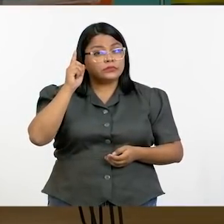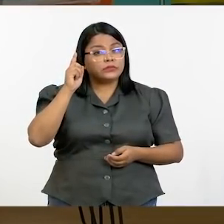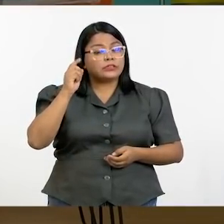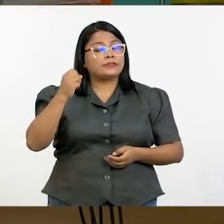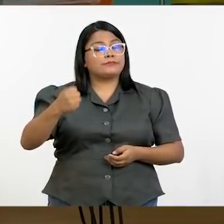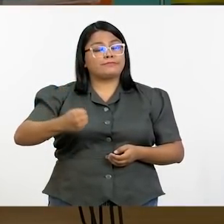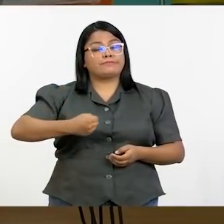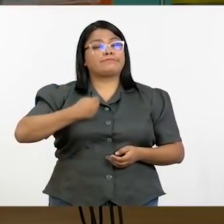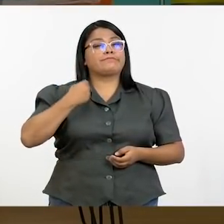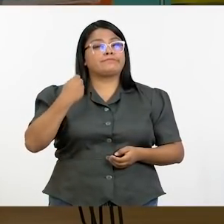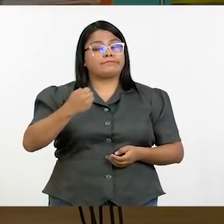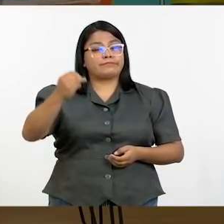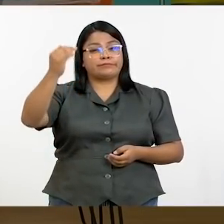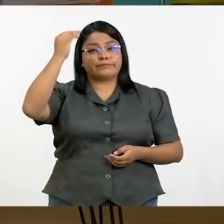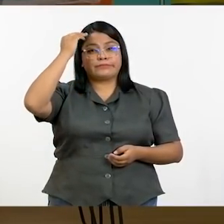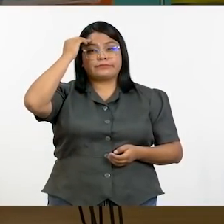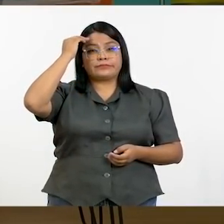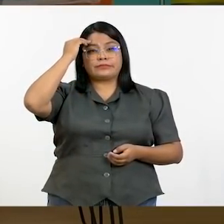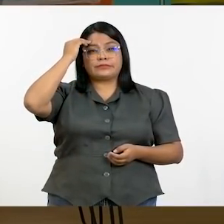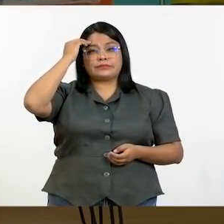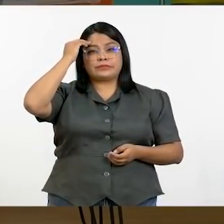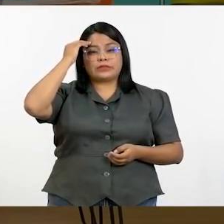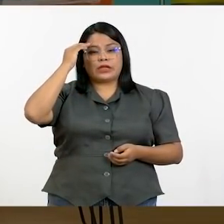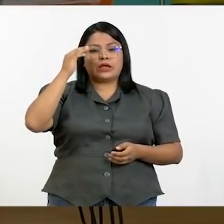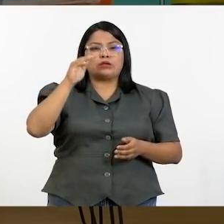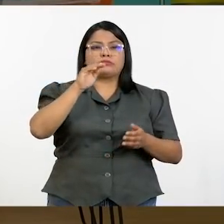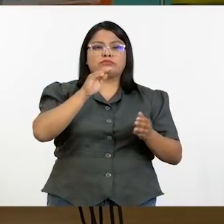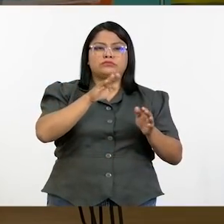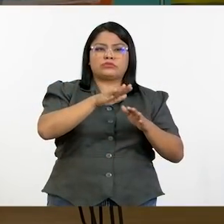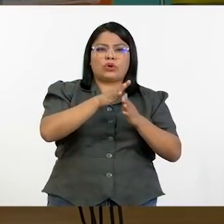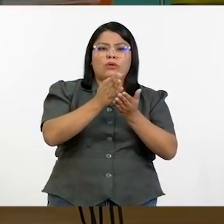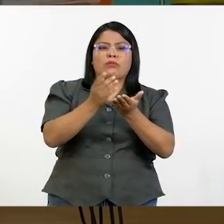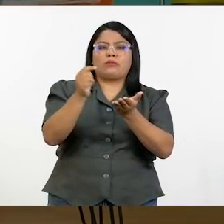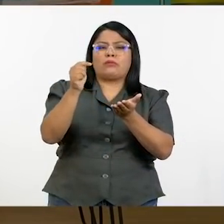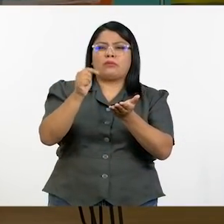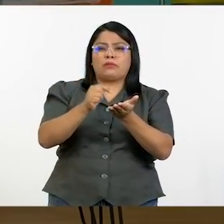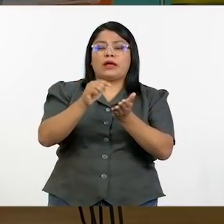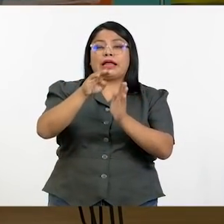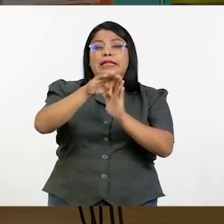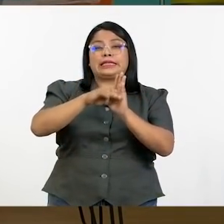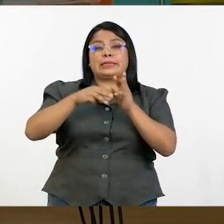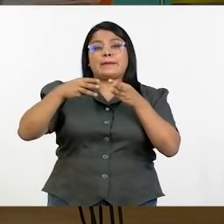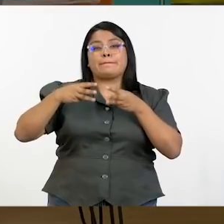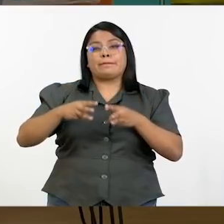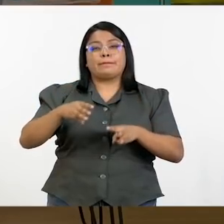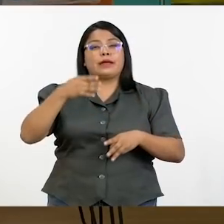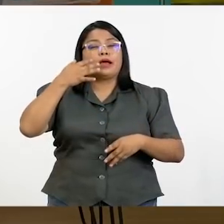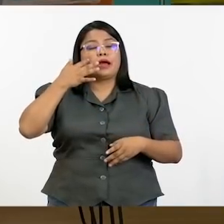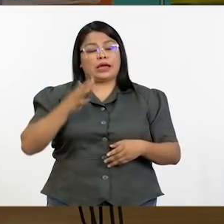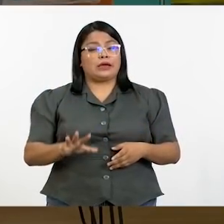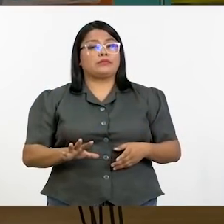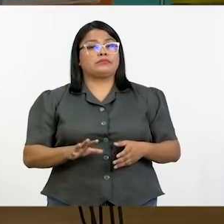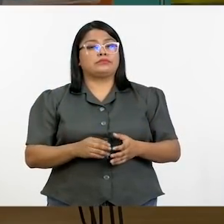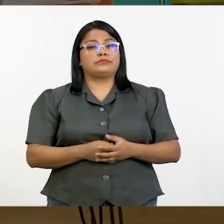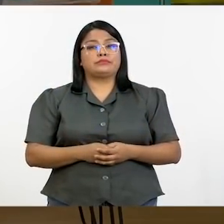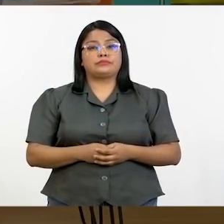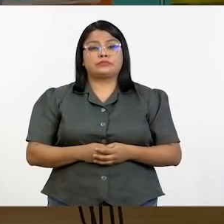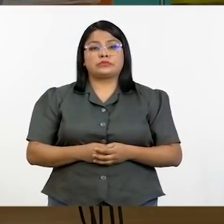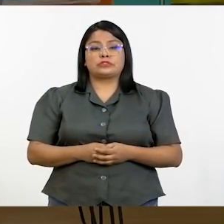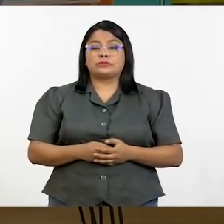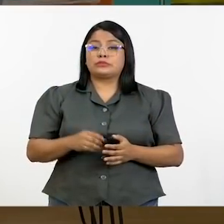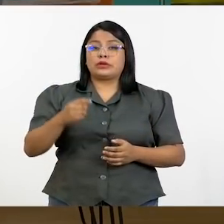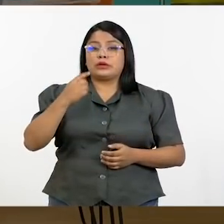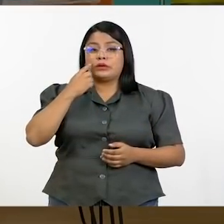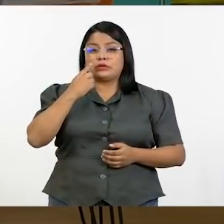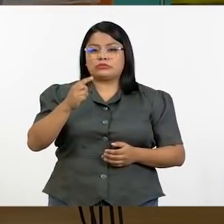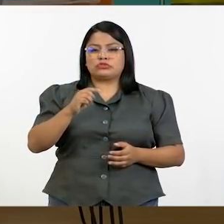Docentes, es muy importante que conozcamos cada uno de los apartados que componen la guía metodológica. Por ejemplo, si hablamos con